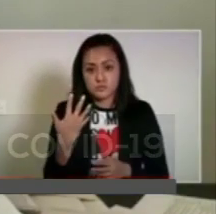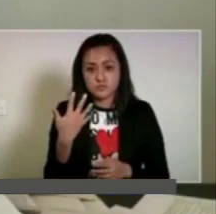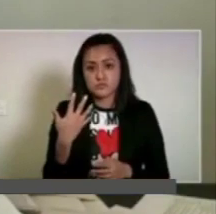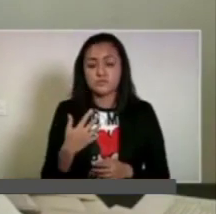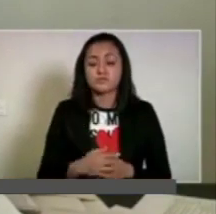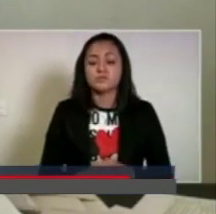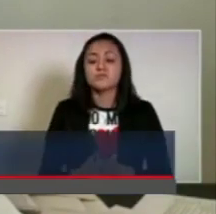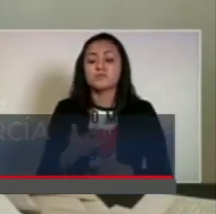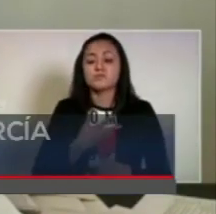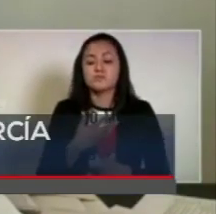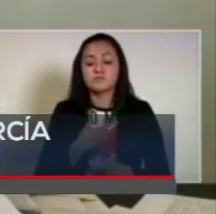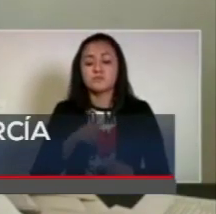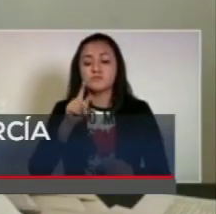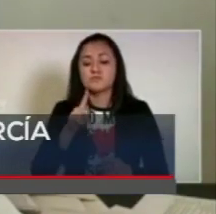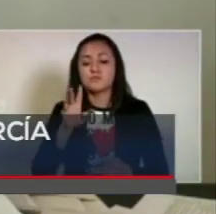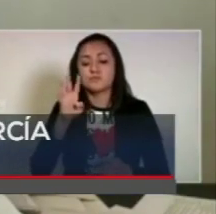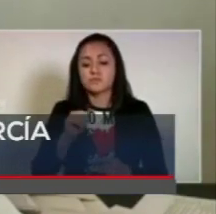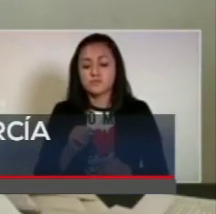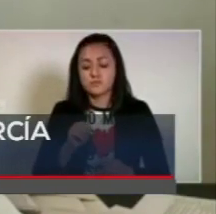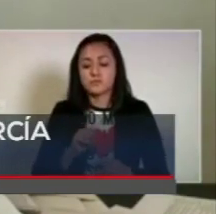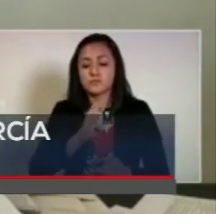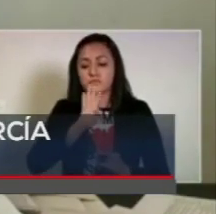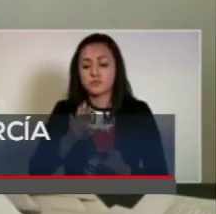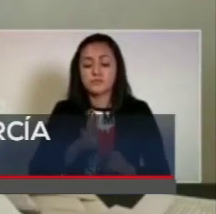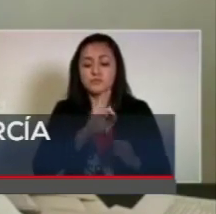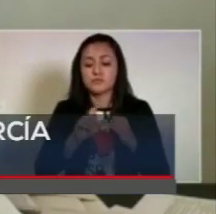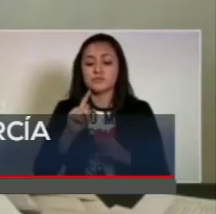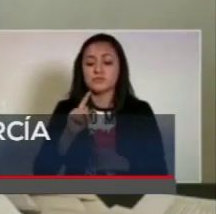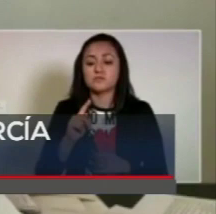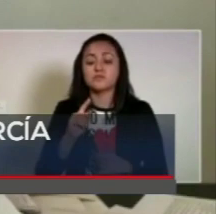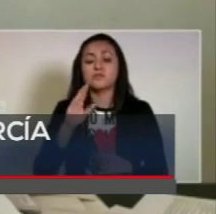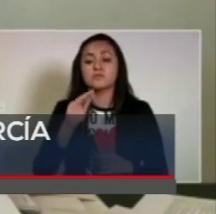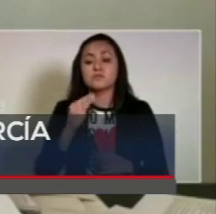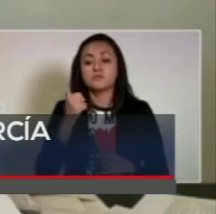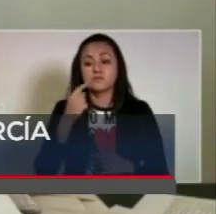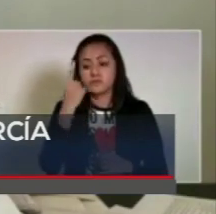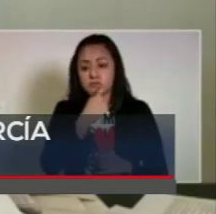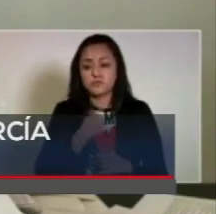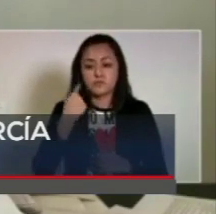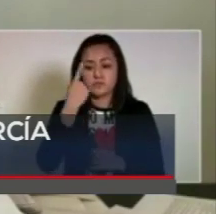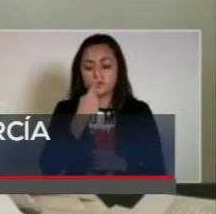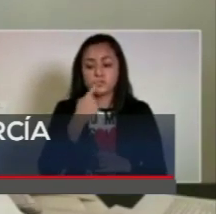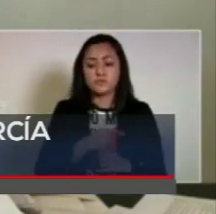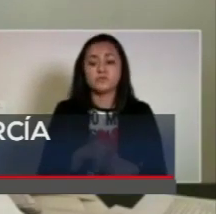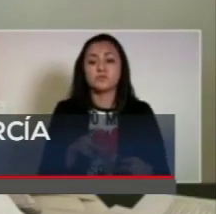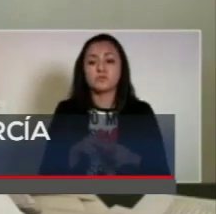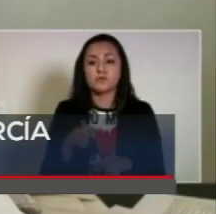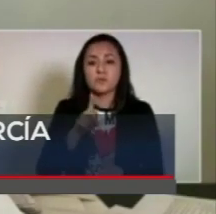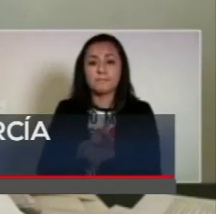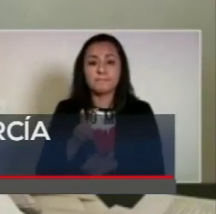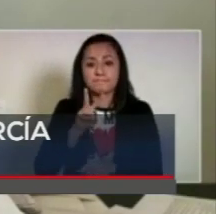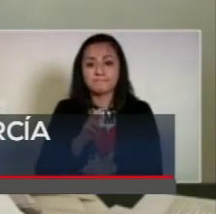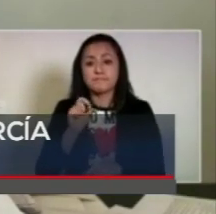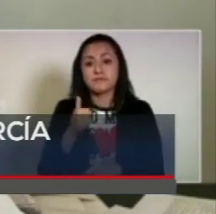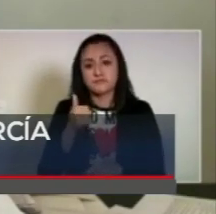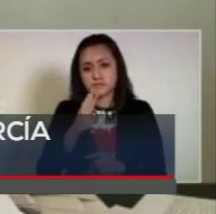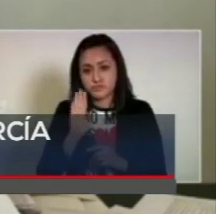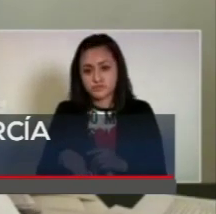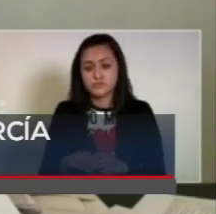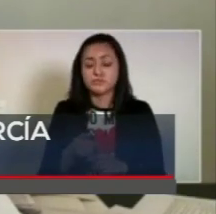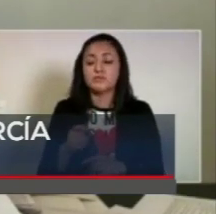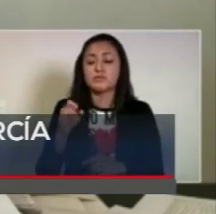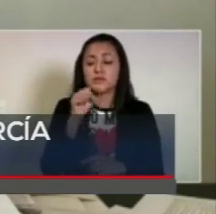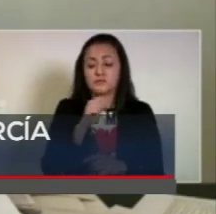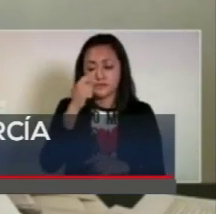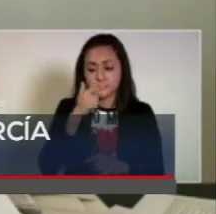10.255, teniendo 79 defunciones en las últimas 96 horas. A corte del viernes 26,